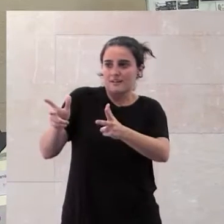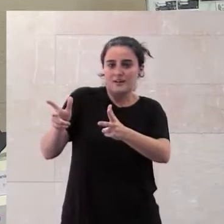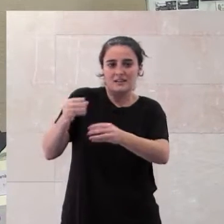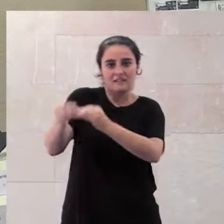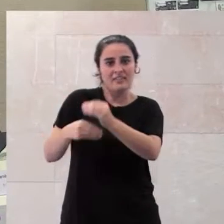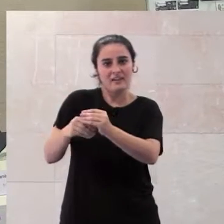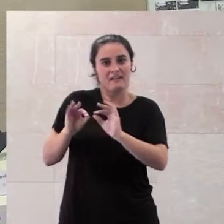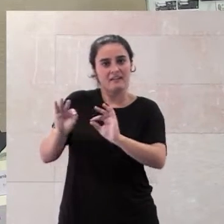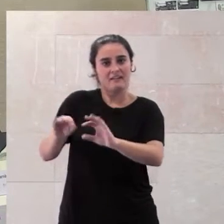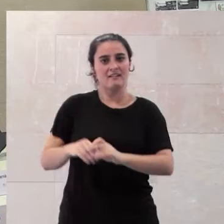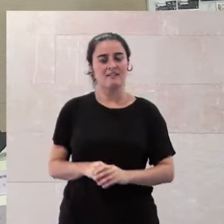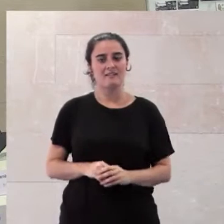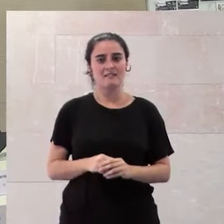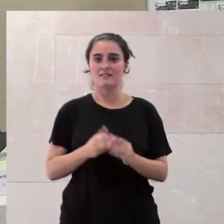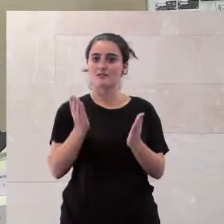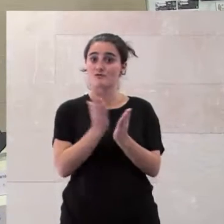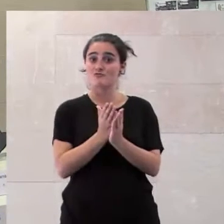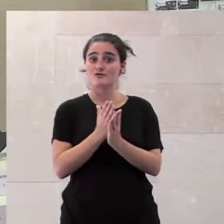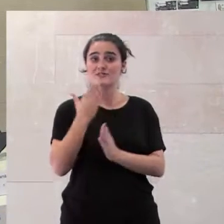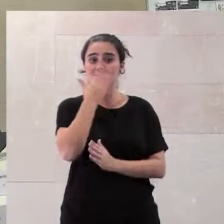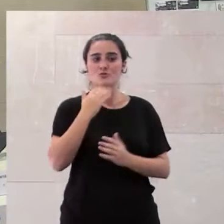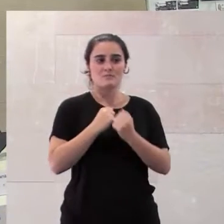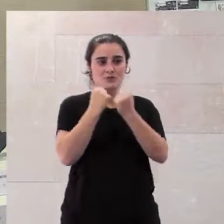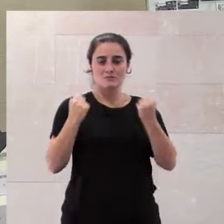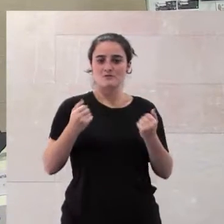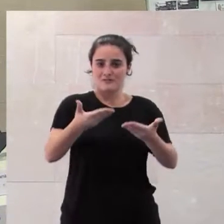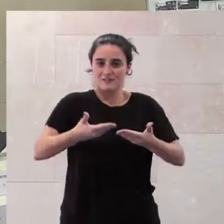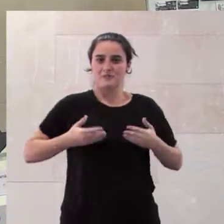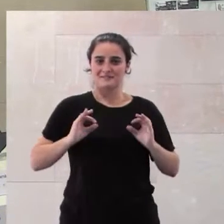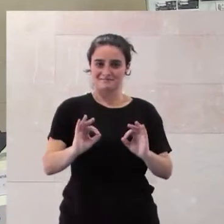que los cursos de la Escuela de Empoderamiento le ayudaron a esto, ¿no?